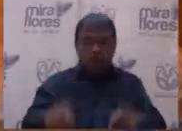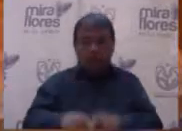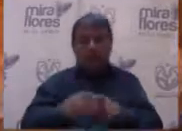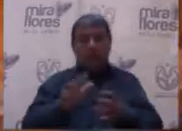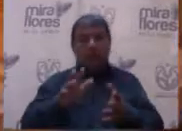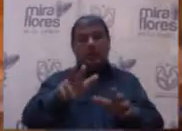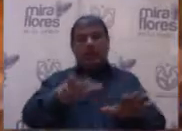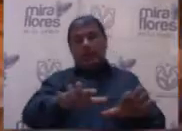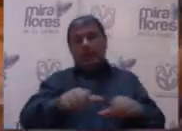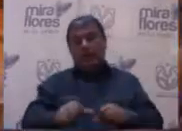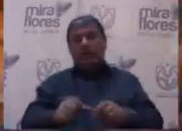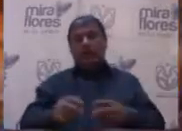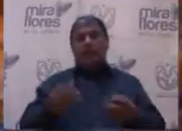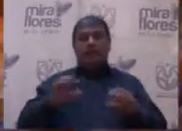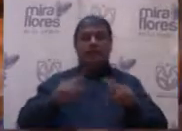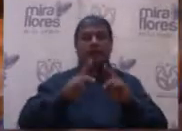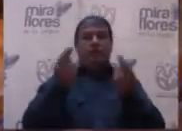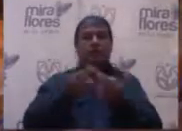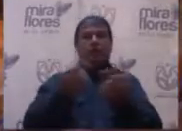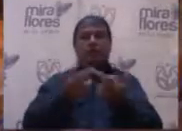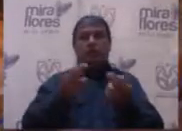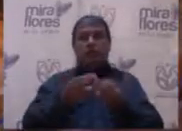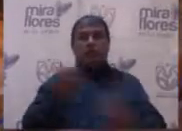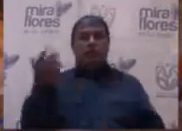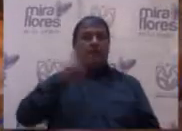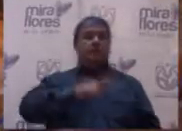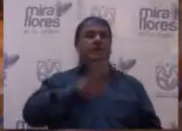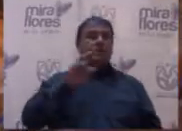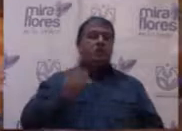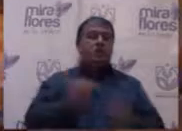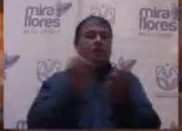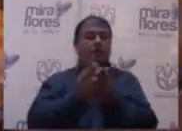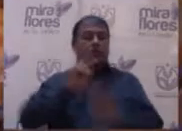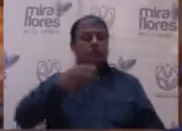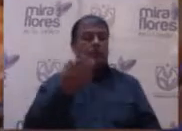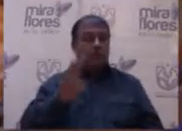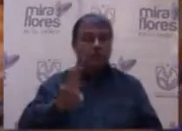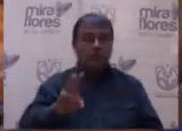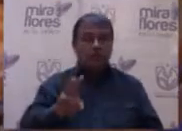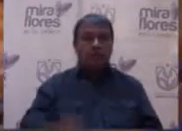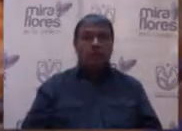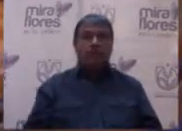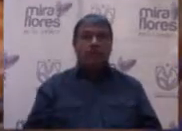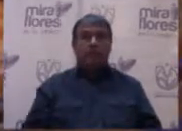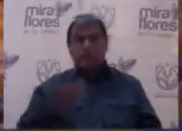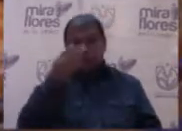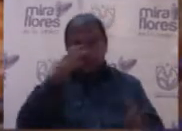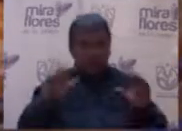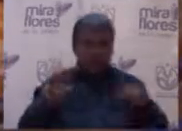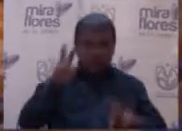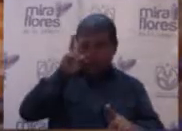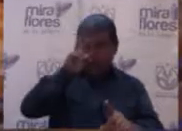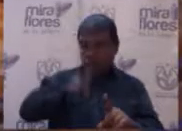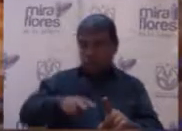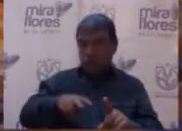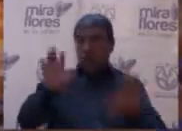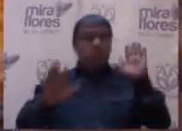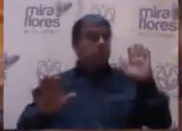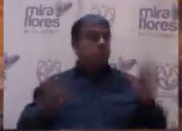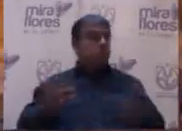el acta de la sesión extraordinaria de fecha 27 de abril del año 2017. No sé si hay alguna observación en